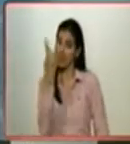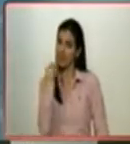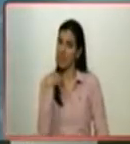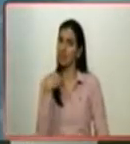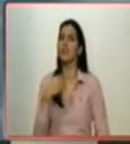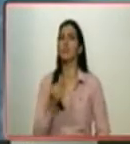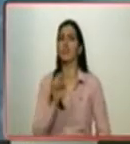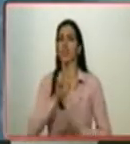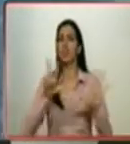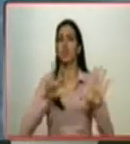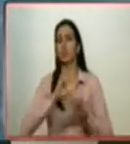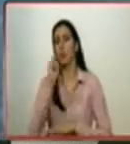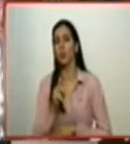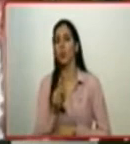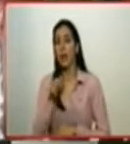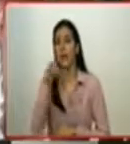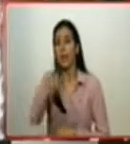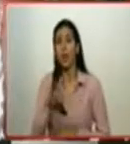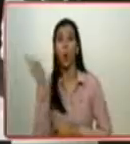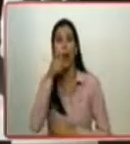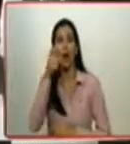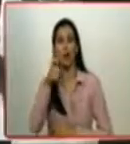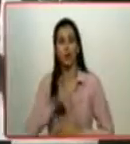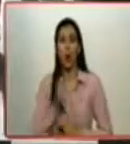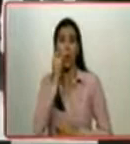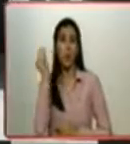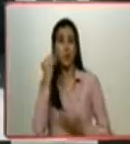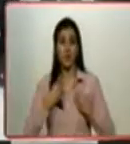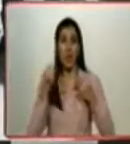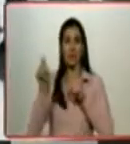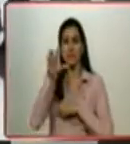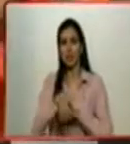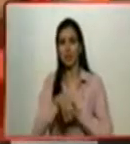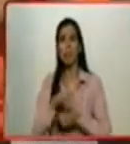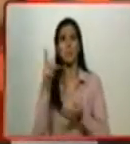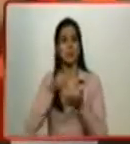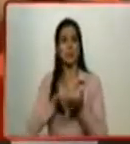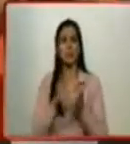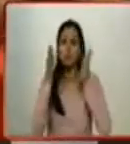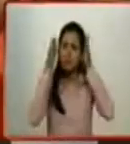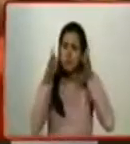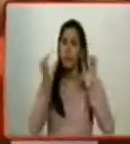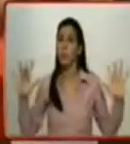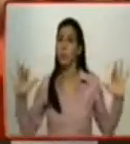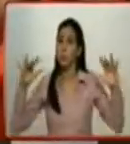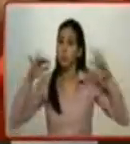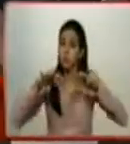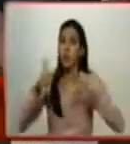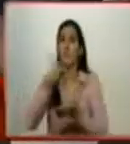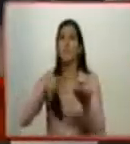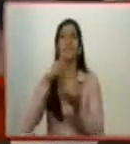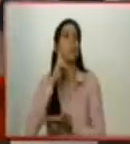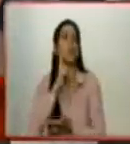en el estado Guárico. Los guariqueños, protagonistas de la jornada, se concentraron en la Plaza Bolívar de San Juan de los